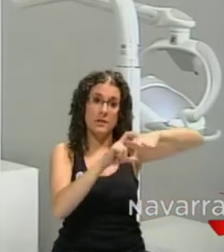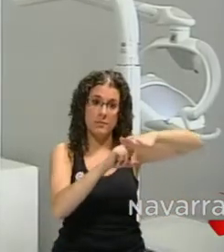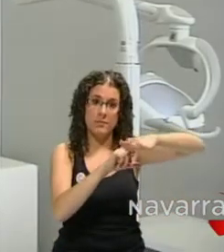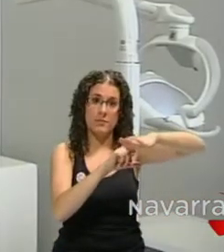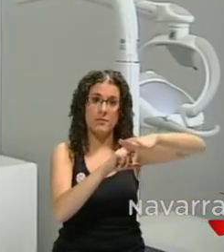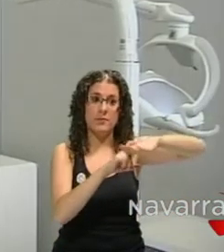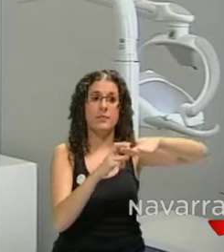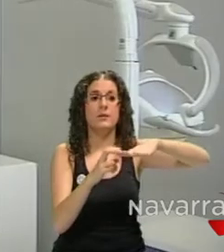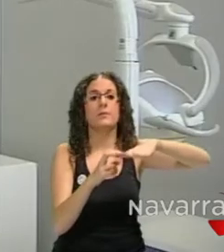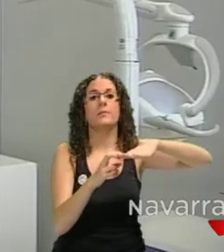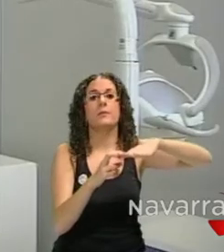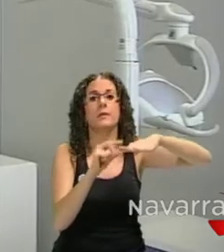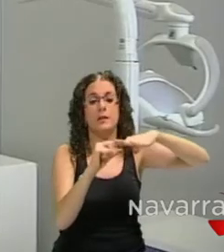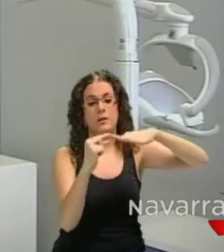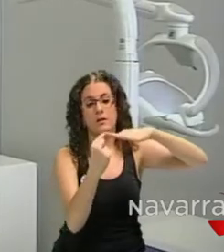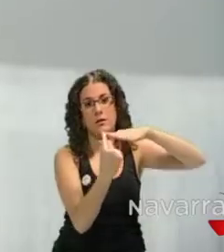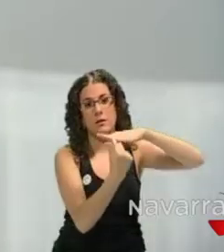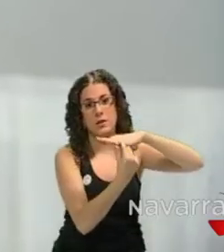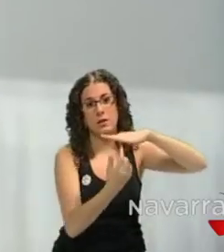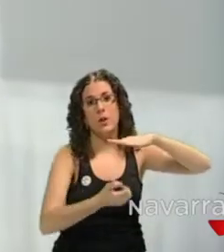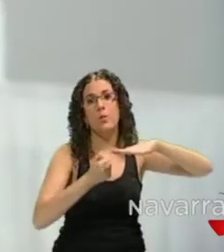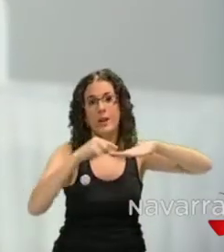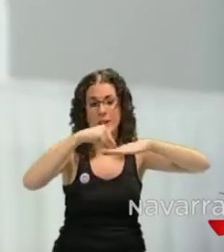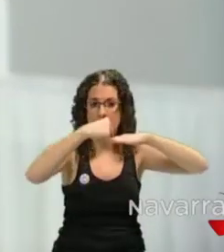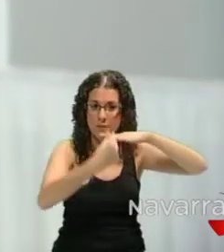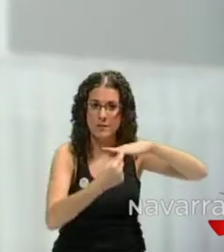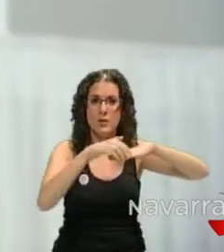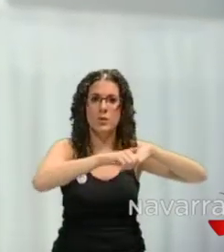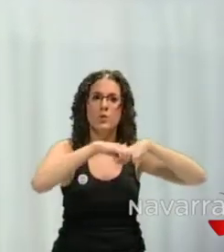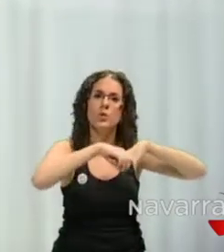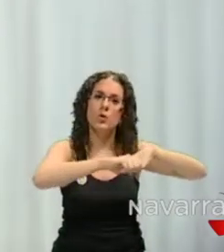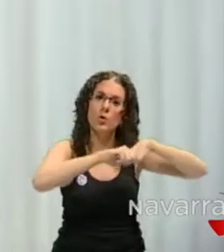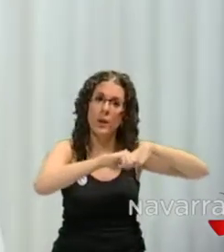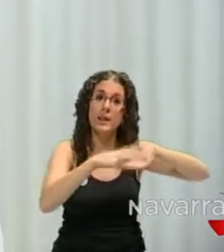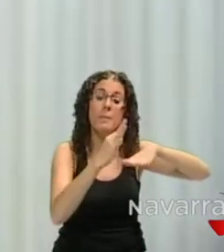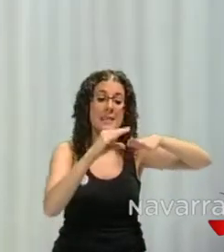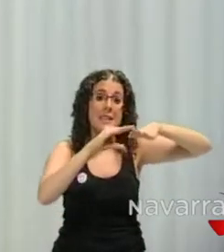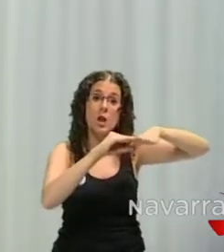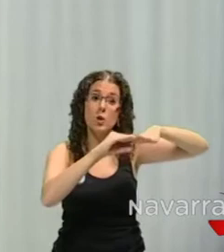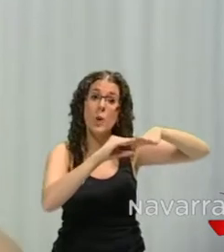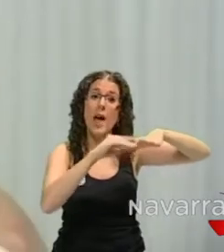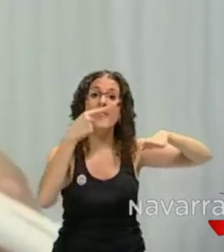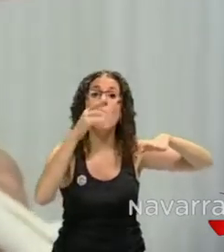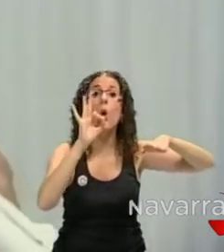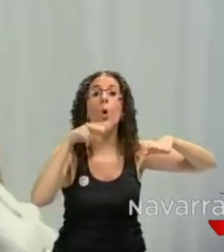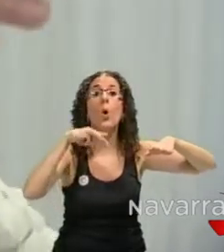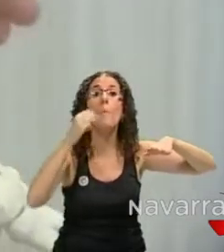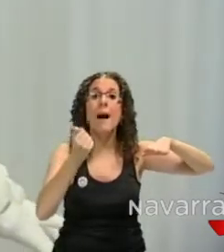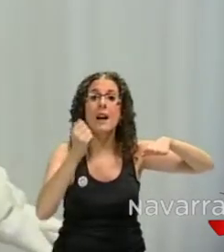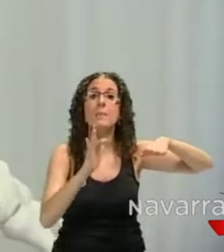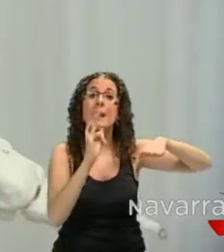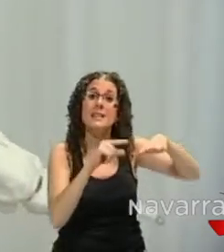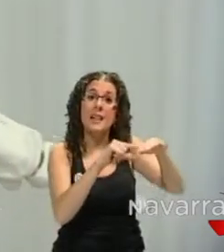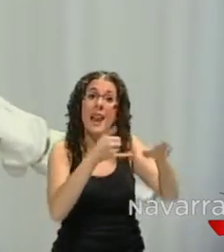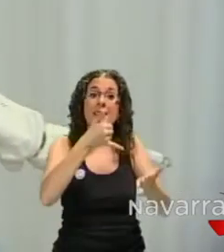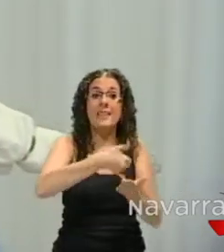zona del antepié, con una tira o con algo de agarre. Tiene que tener una suela de goma y por lo menos 2 centímetros de tacón, que